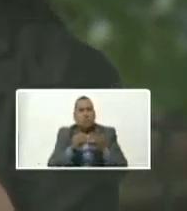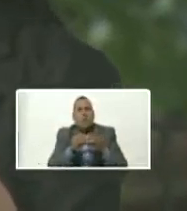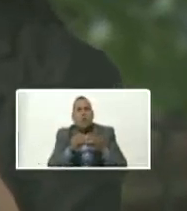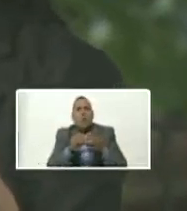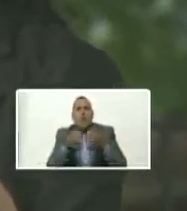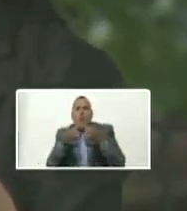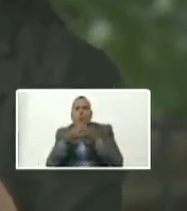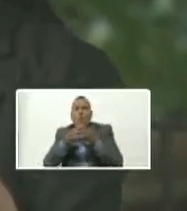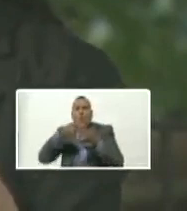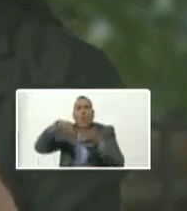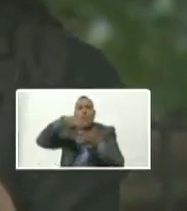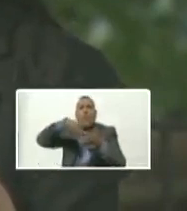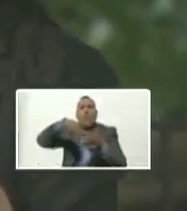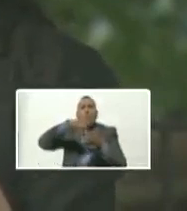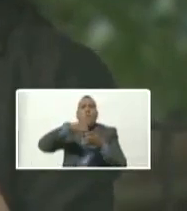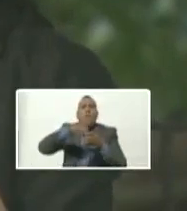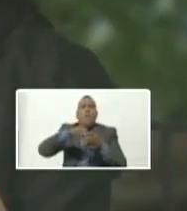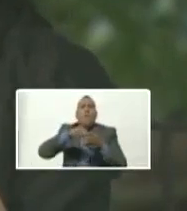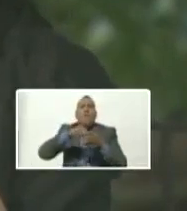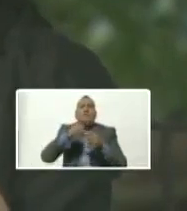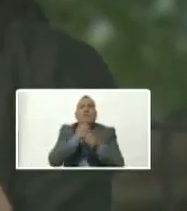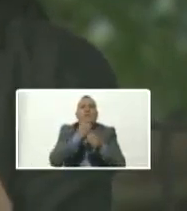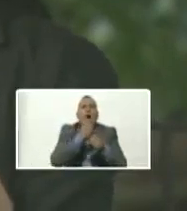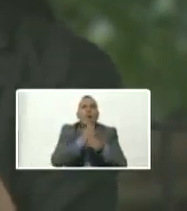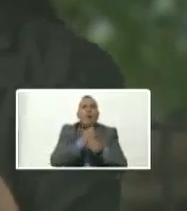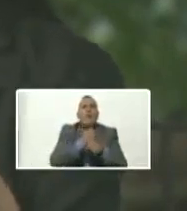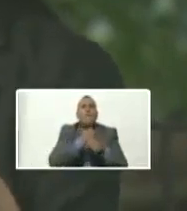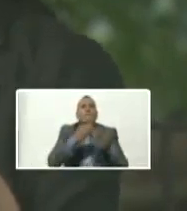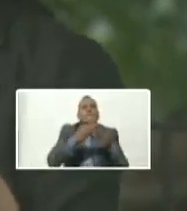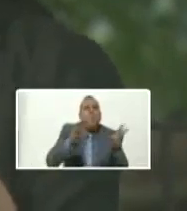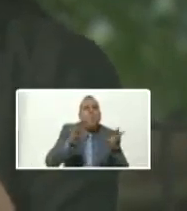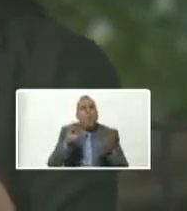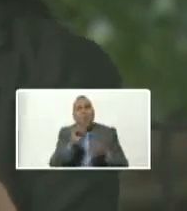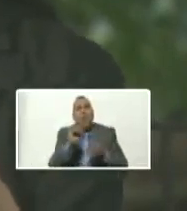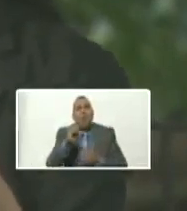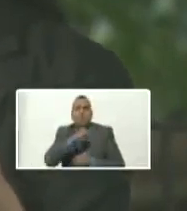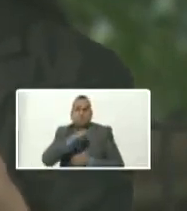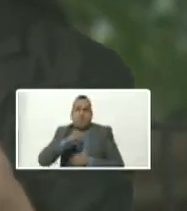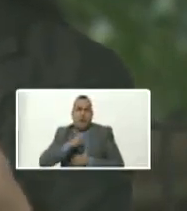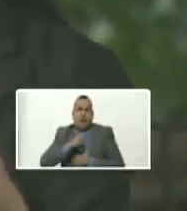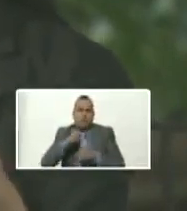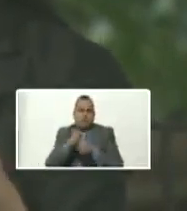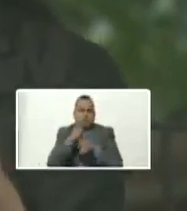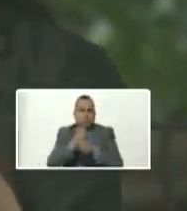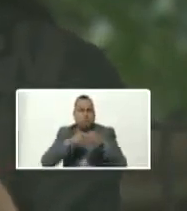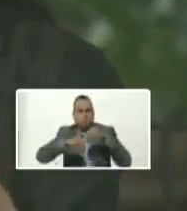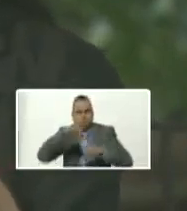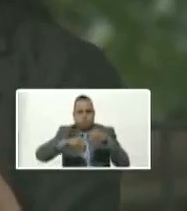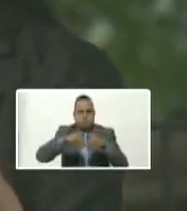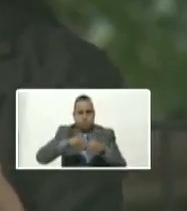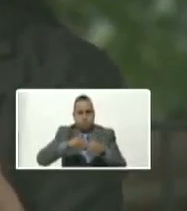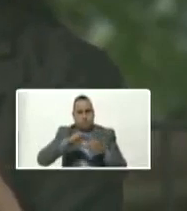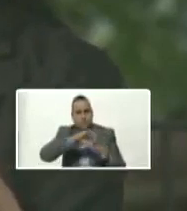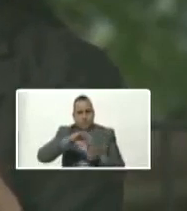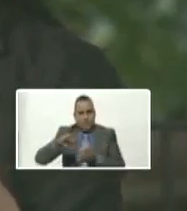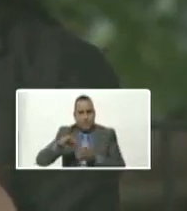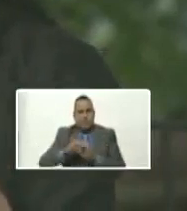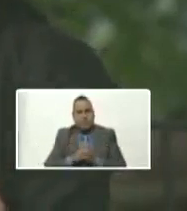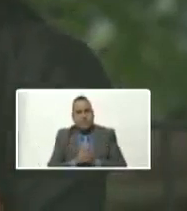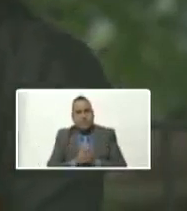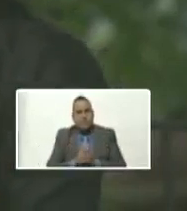o si también tendrá participación en el sector privado. Y en esta misma línea, si en los estudios